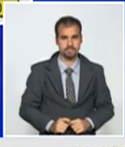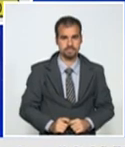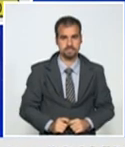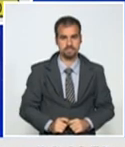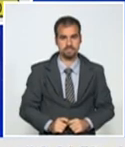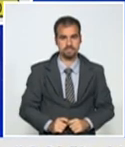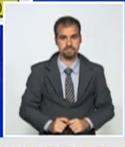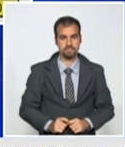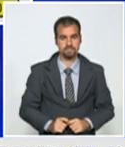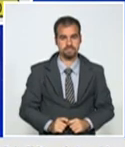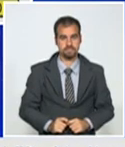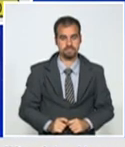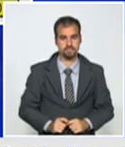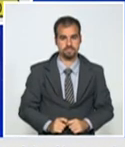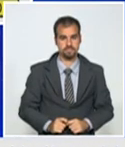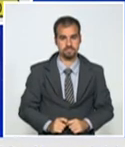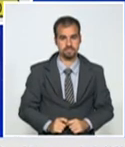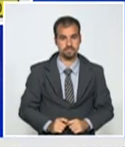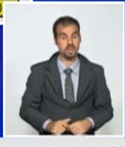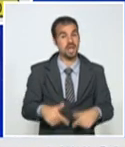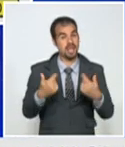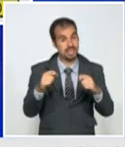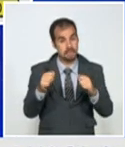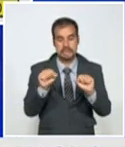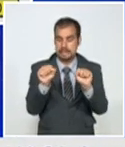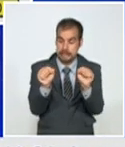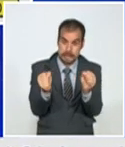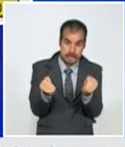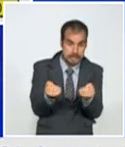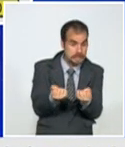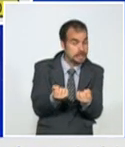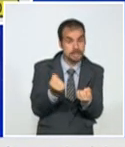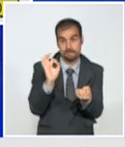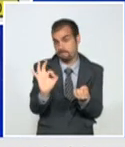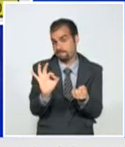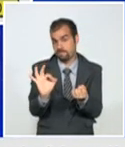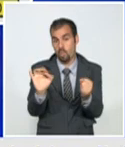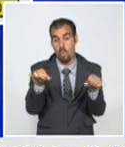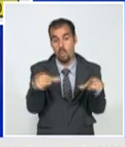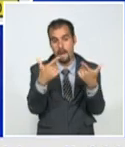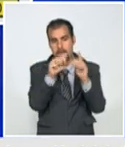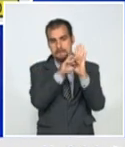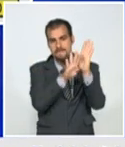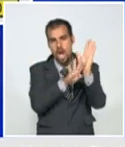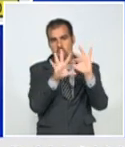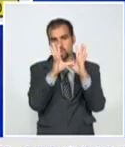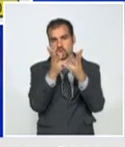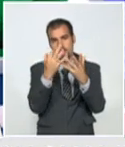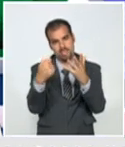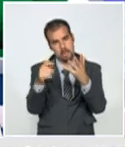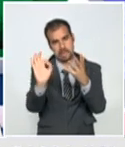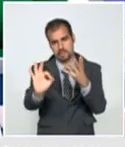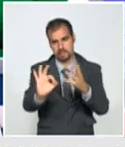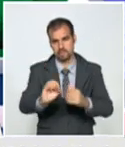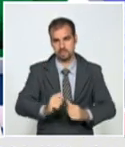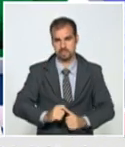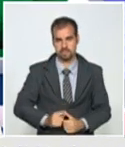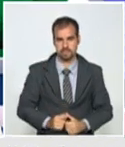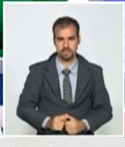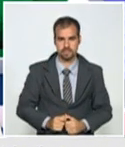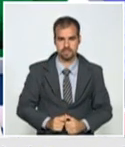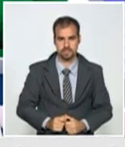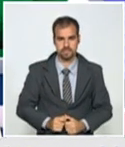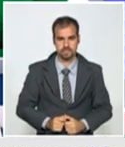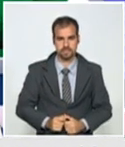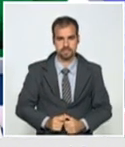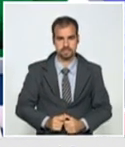ser mucho más rigurosos con el cumplimiento de todas las medidas establecidas.